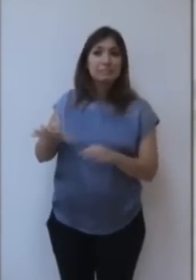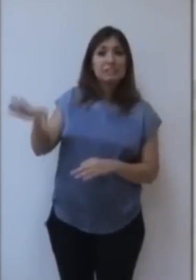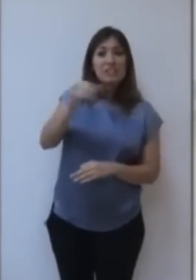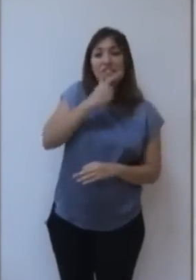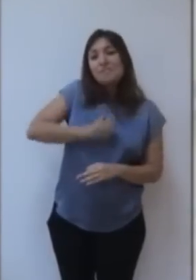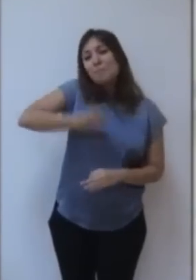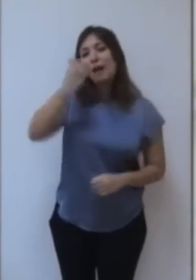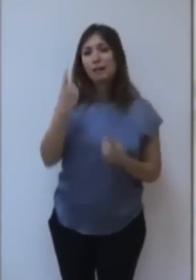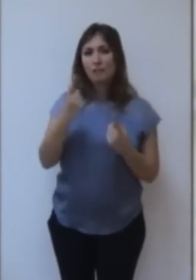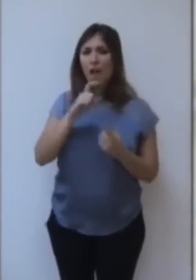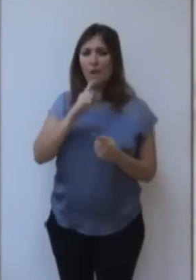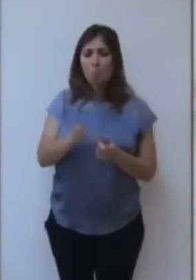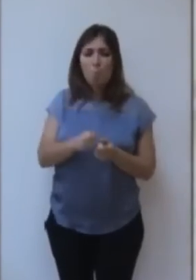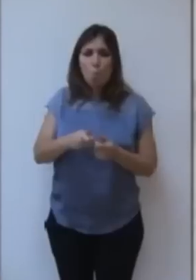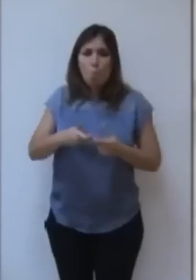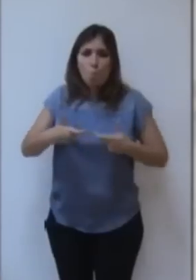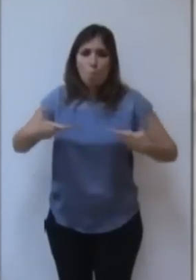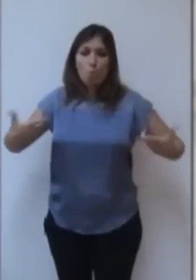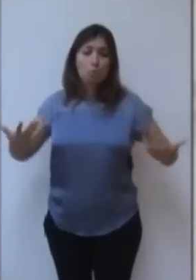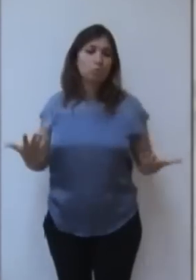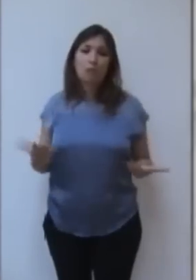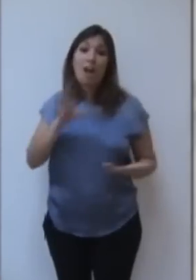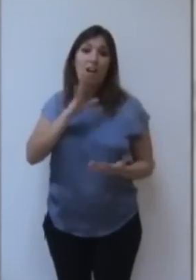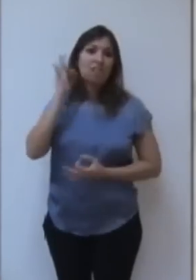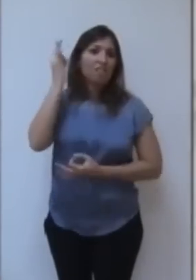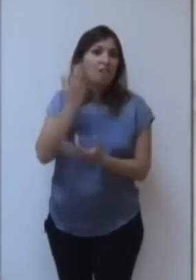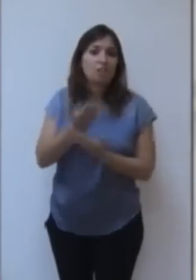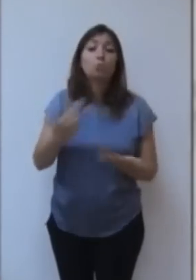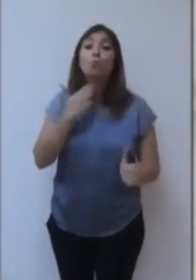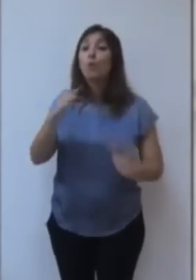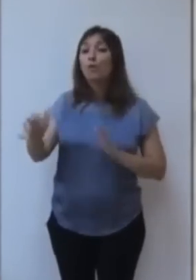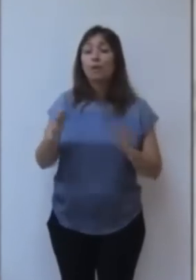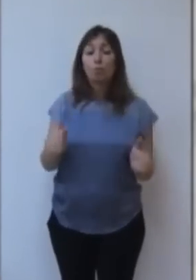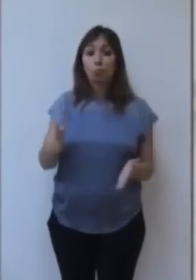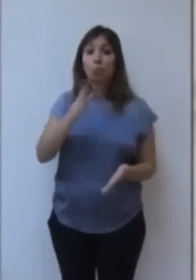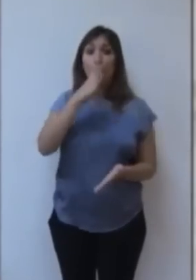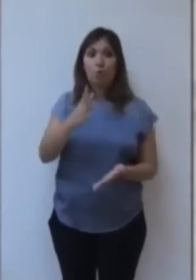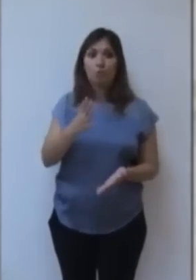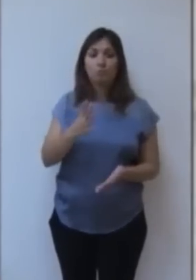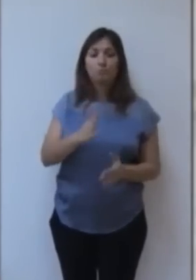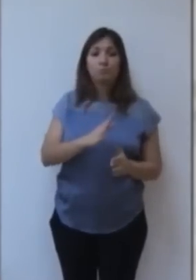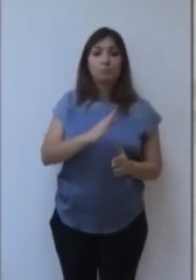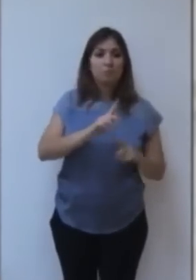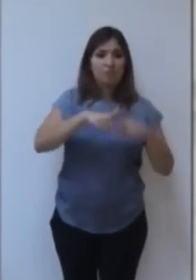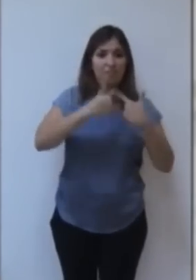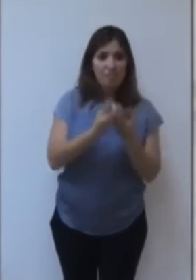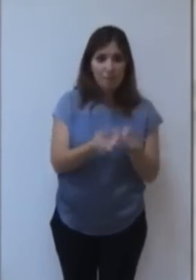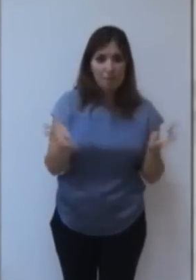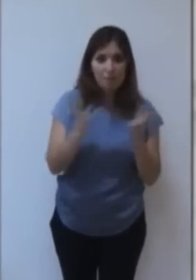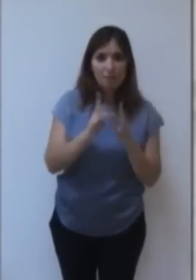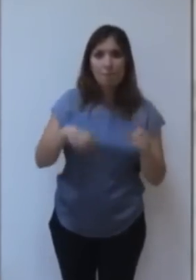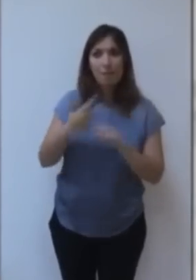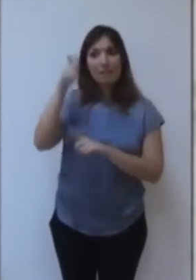comprensibles es que crece de forma exponencial. O sea. Lo digo porque, y luego las familias, y luego sus cuidadores, es decir, que